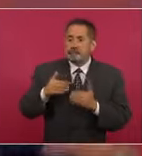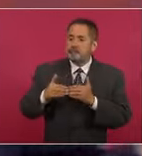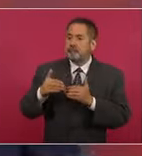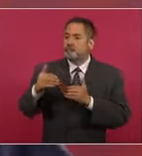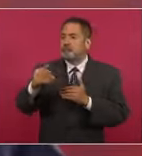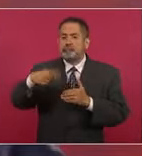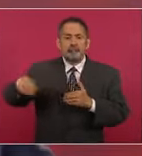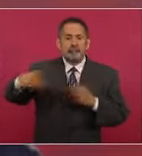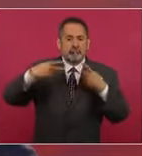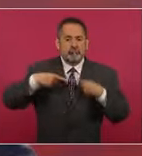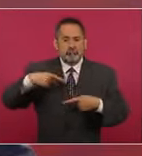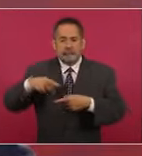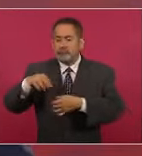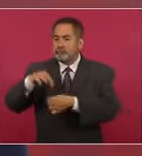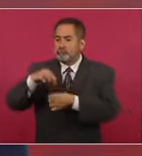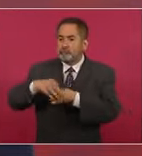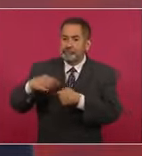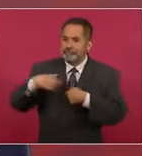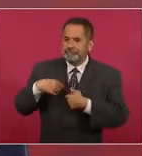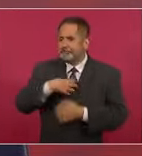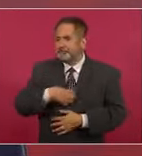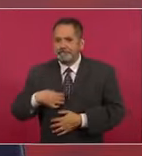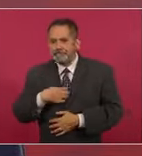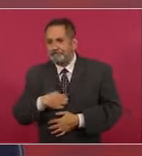los que habían votado por nosotros.